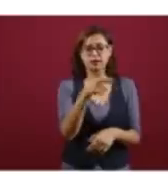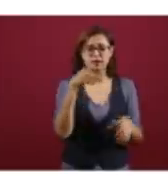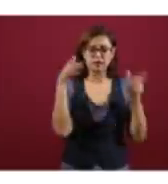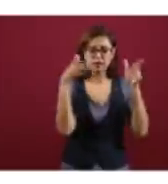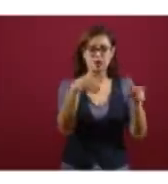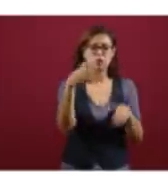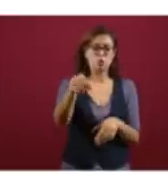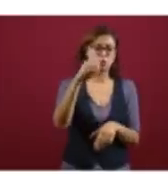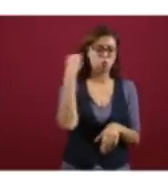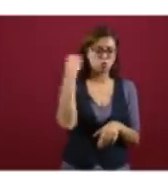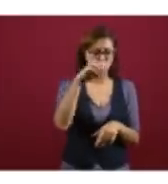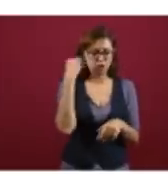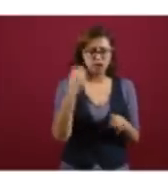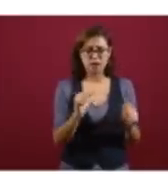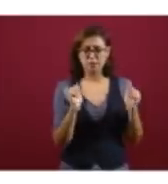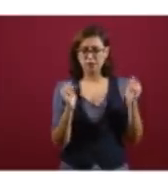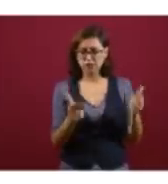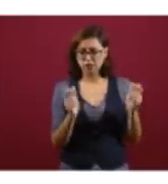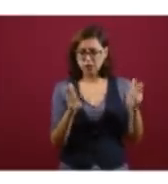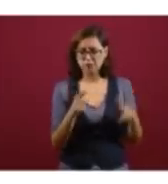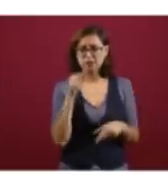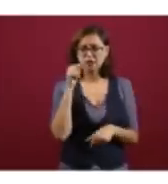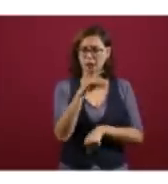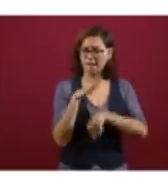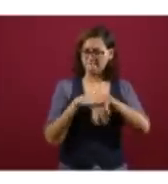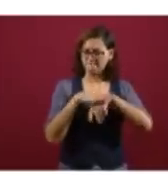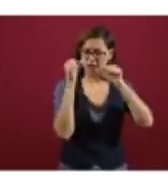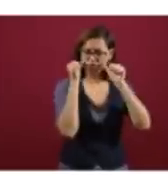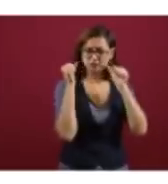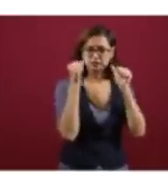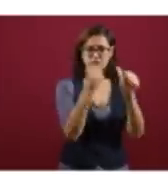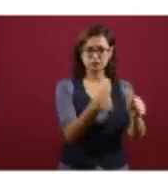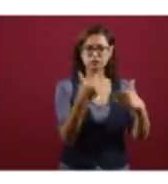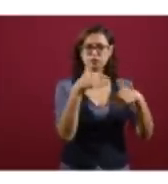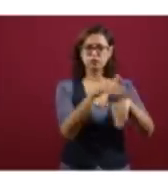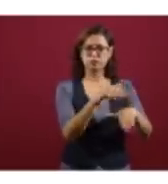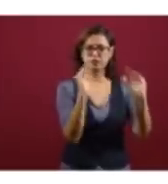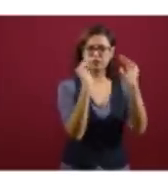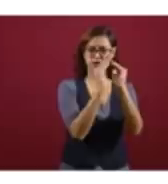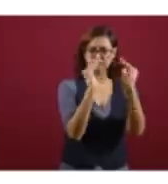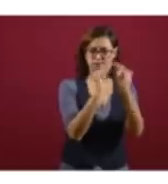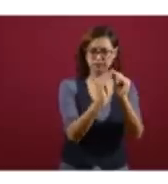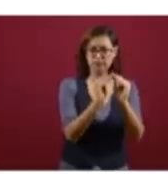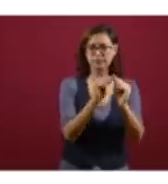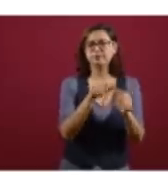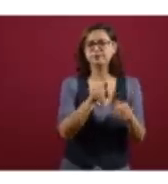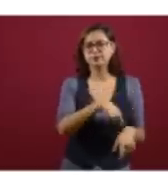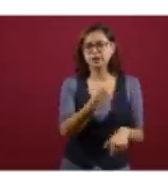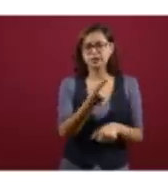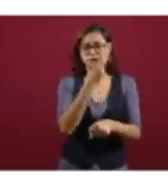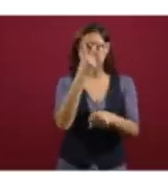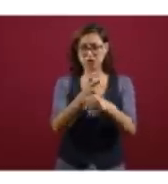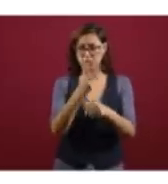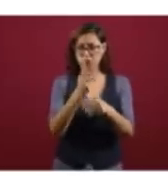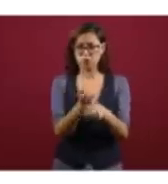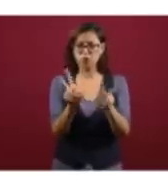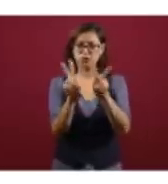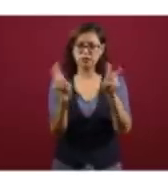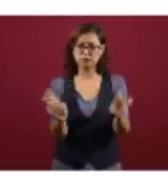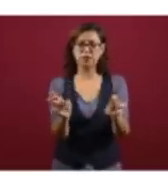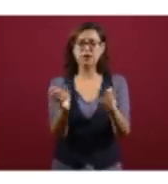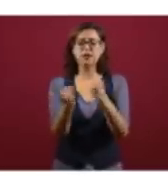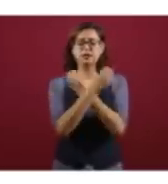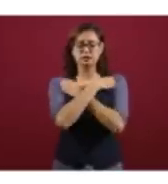y Chiapas, es donde se concentran las acciones de vivienda. En educación también fue el segundo sector con